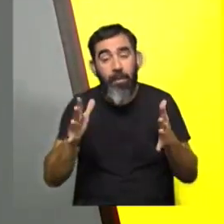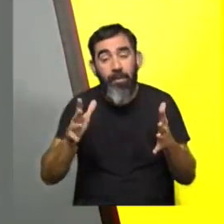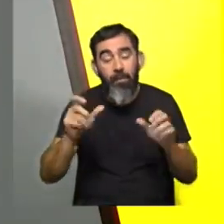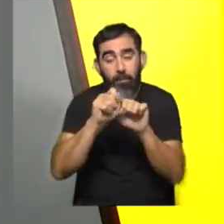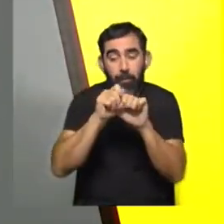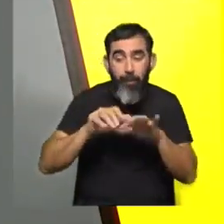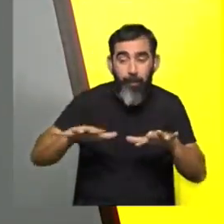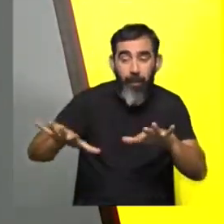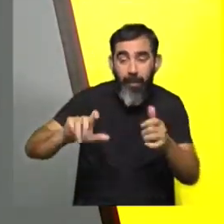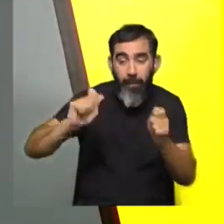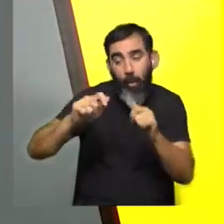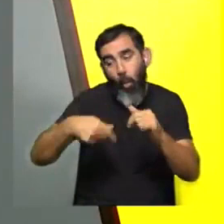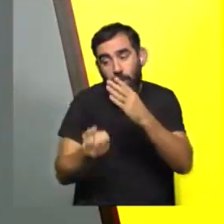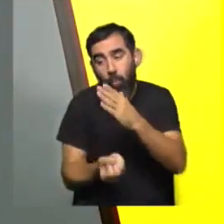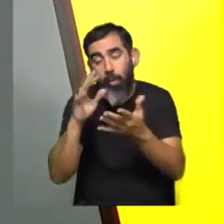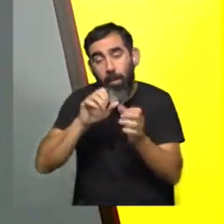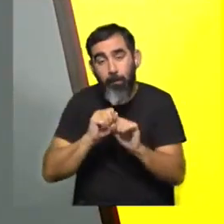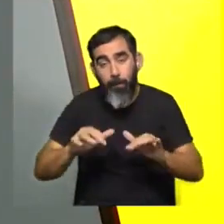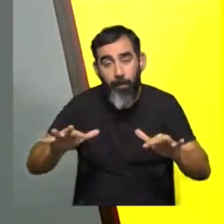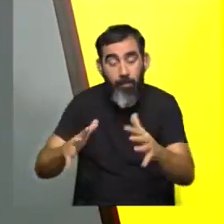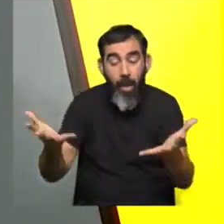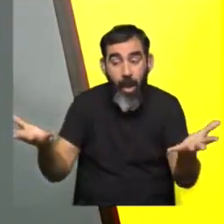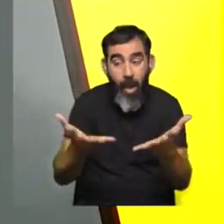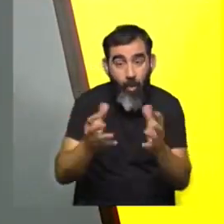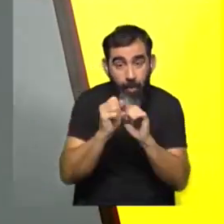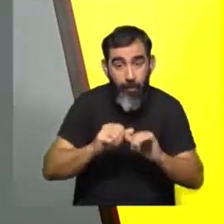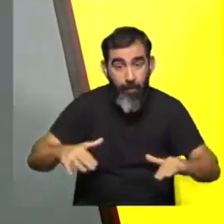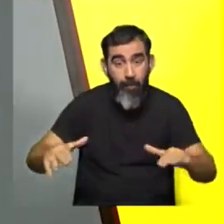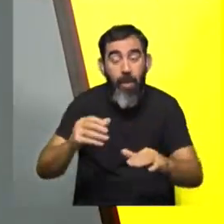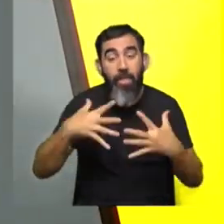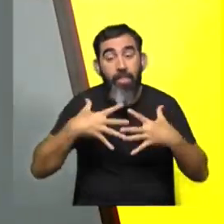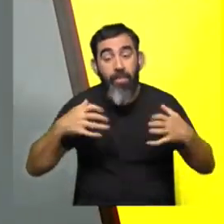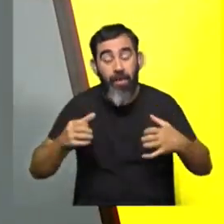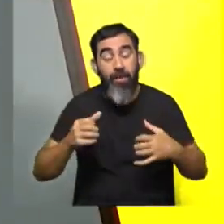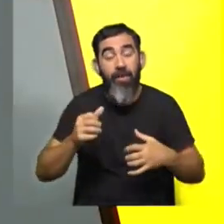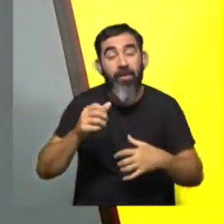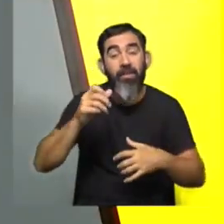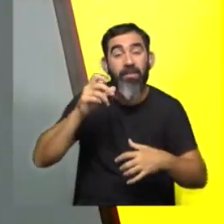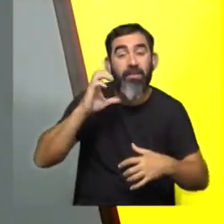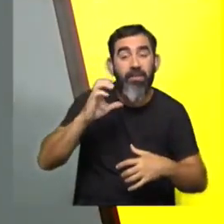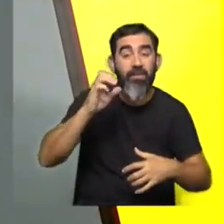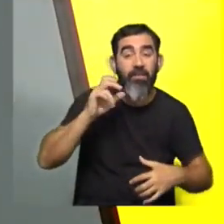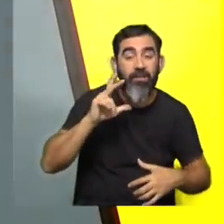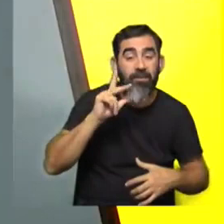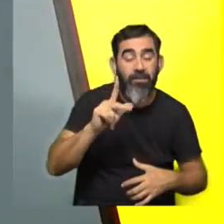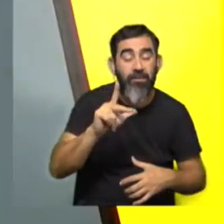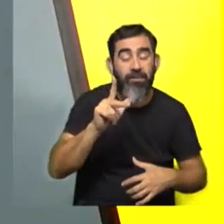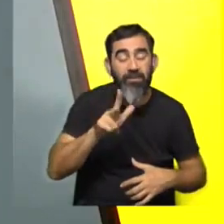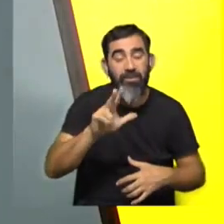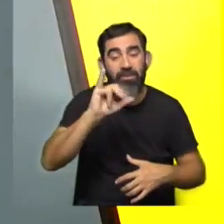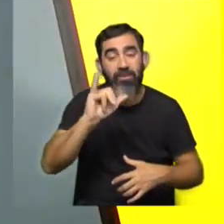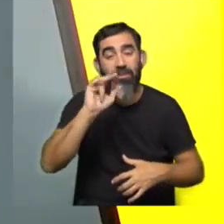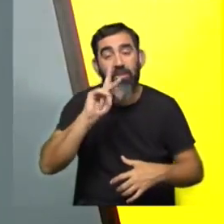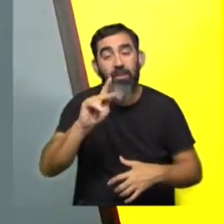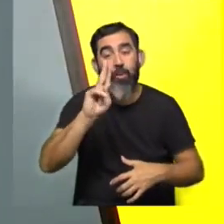epidemia a otra, vamos a hablar de dos epidemias que están sonando en este momento, que son la del dengue y la de chikungunya, unas epidemias regionales, que, como bien